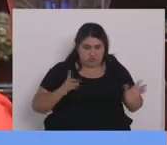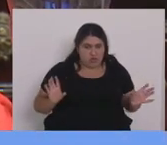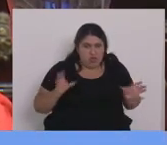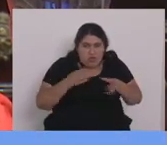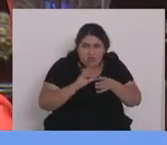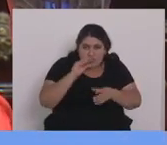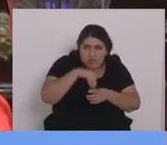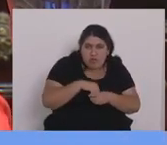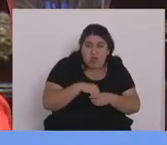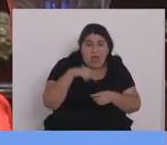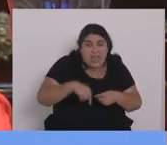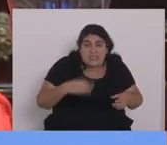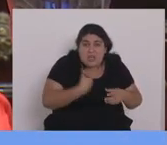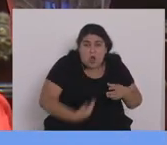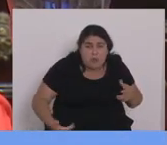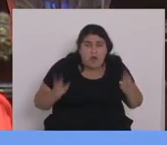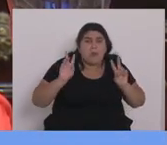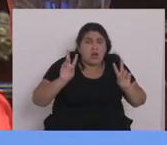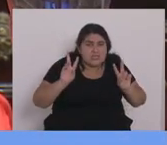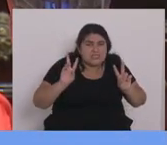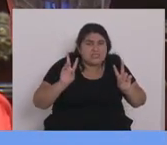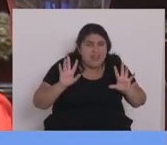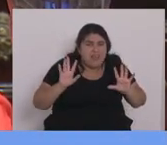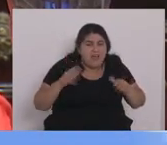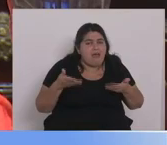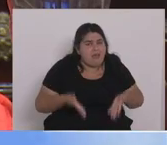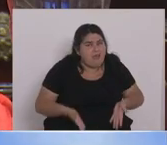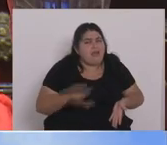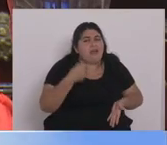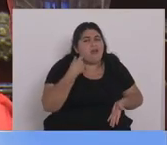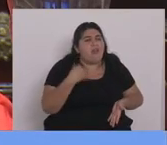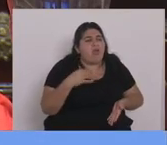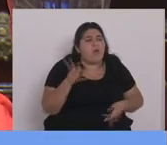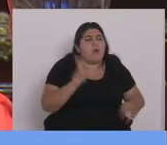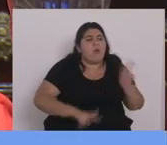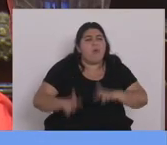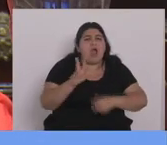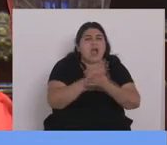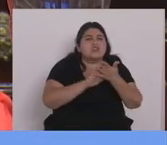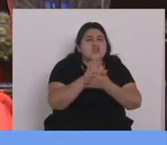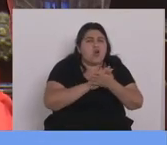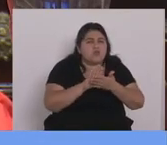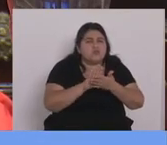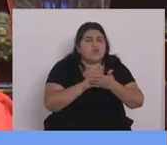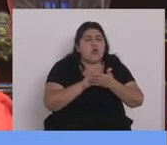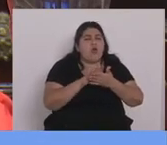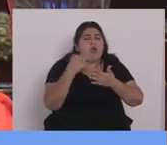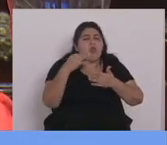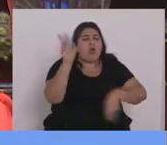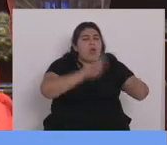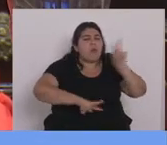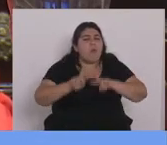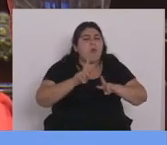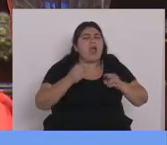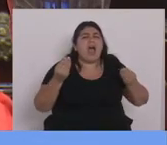este gobierno peronista, tenga que estar buscando la solución de este engendro, de